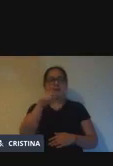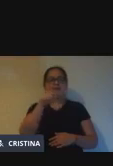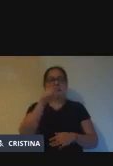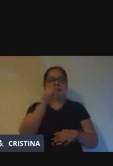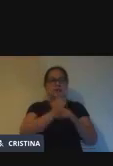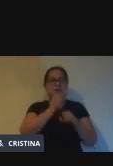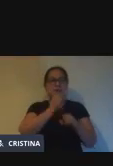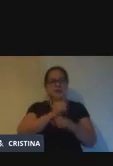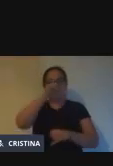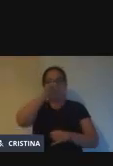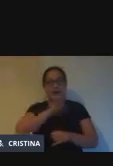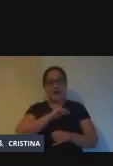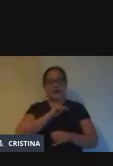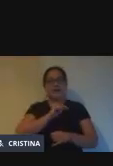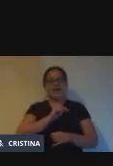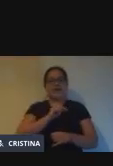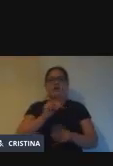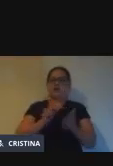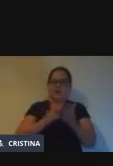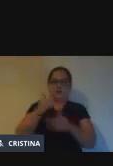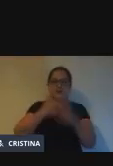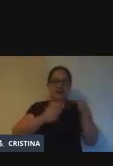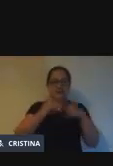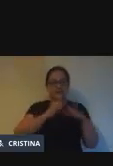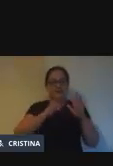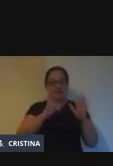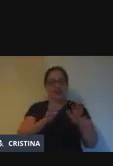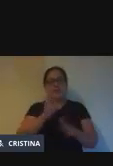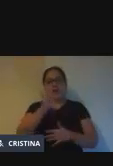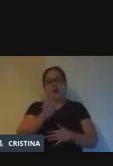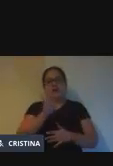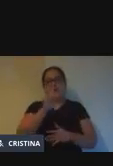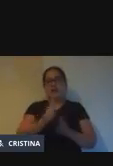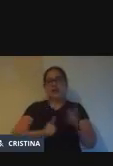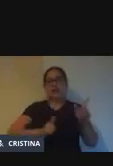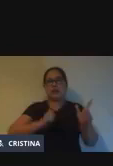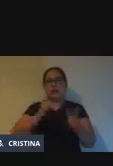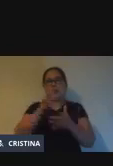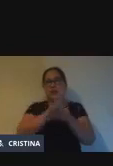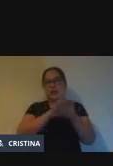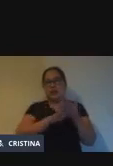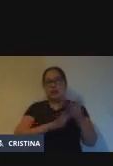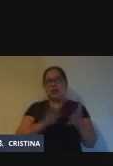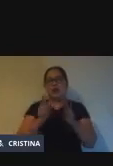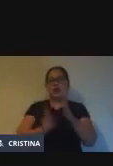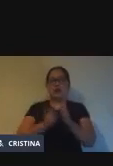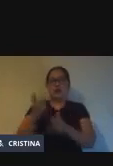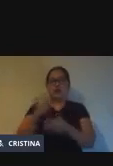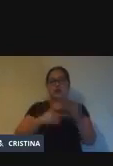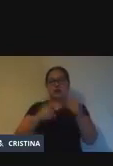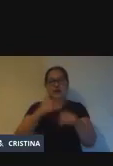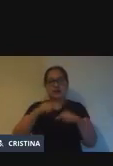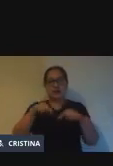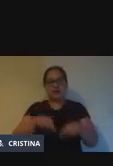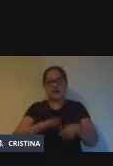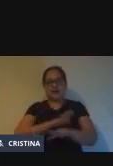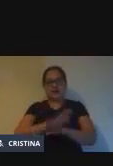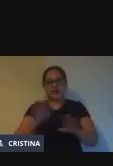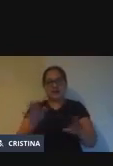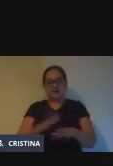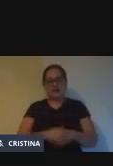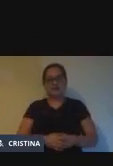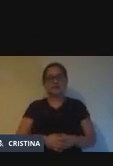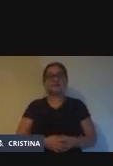nos recuperamos, ya estamos ahí. Sí se trabó un poco, pero ya estamos de nuevo de regreso, ¿eh?